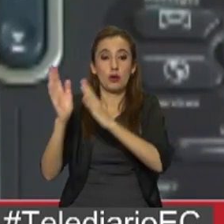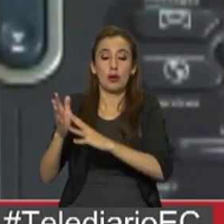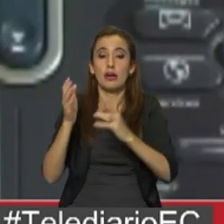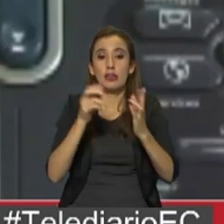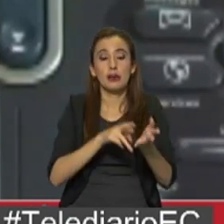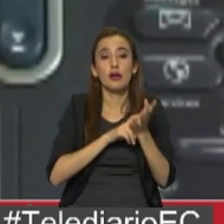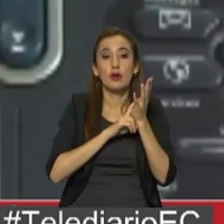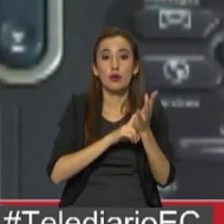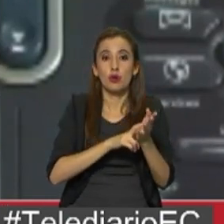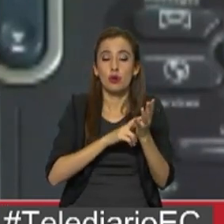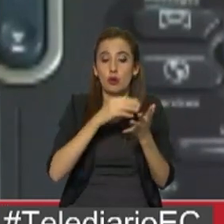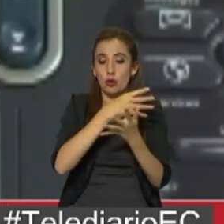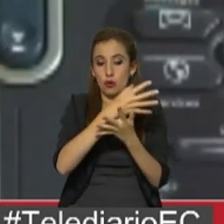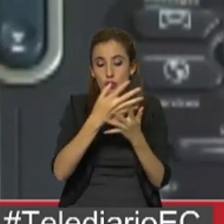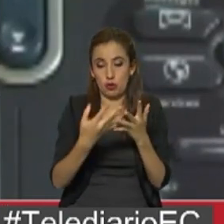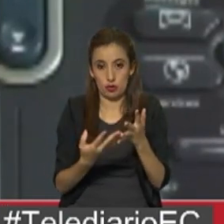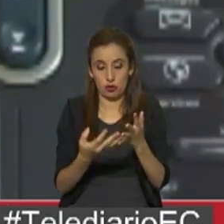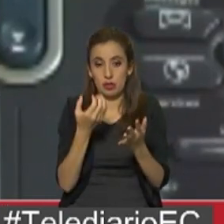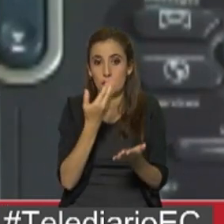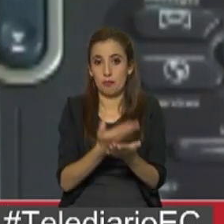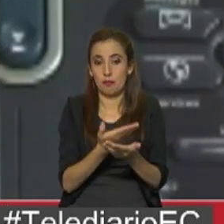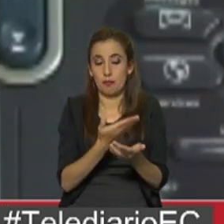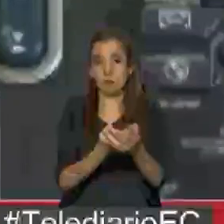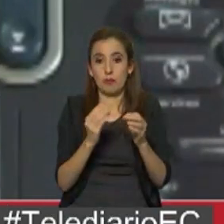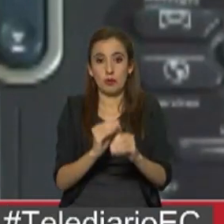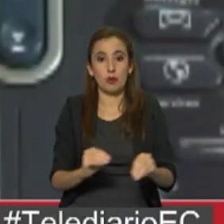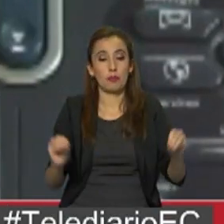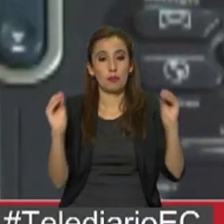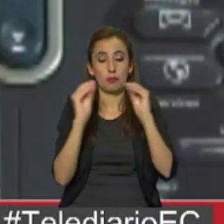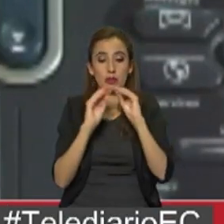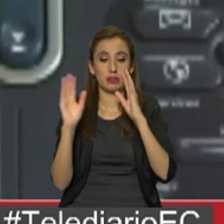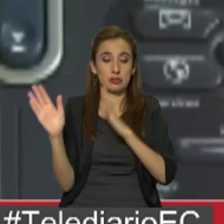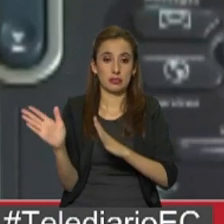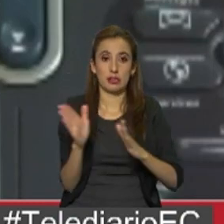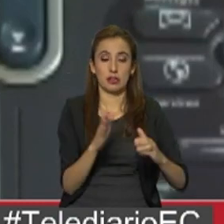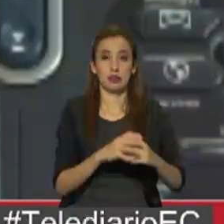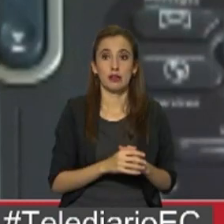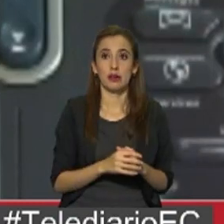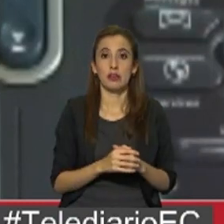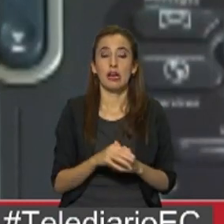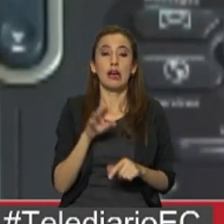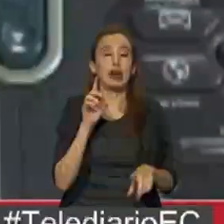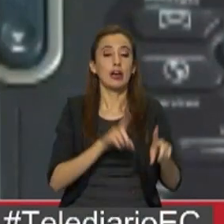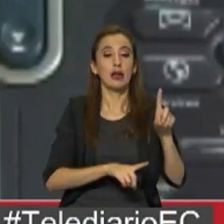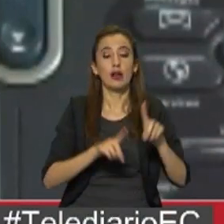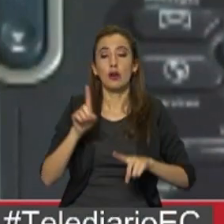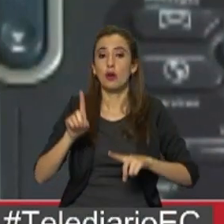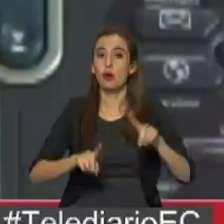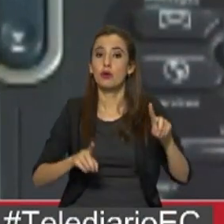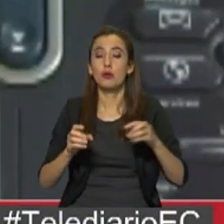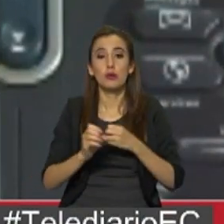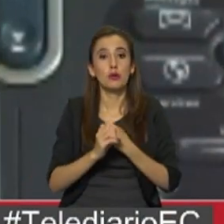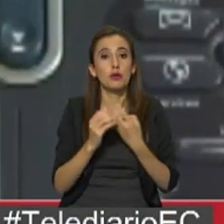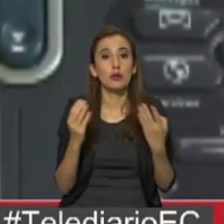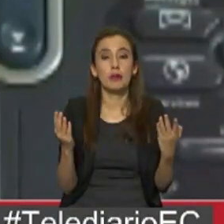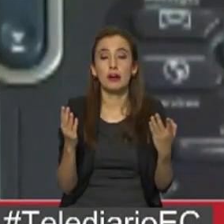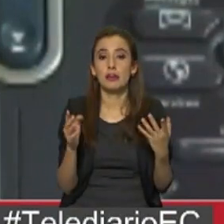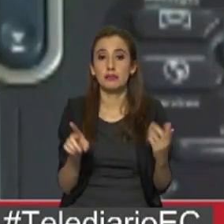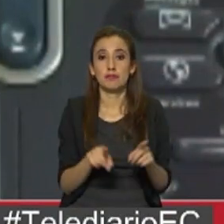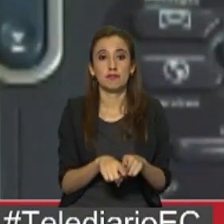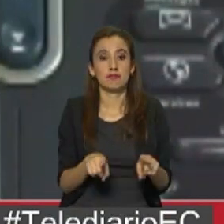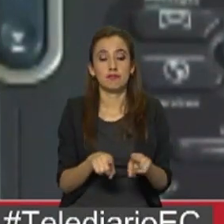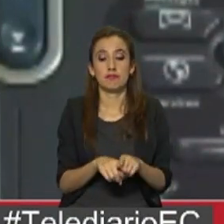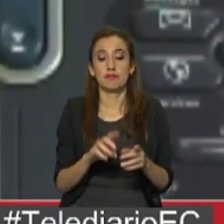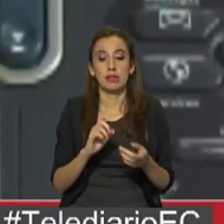sino pone también una propuesta de la solución de pago pero habrá quienes es conveniente que se le